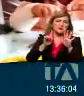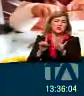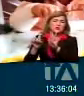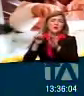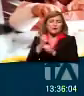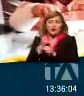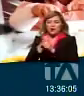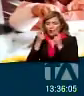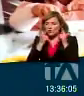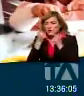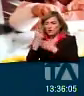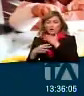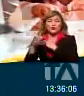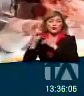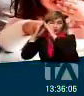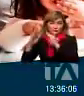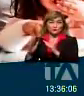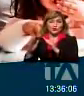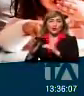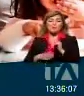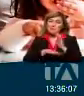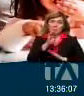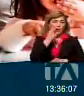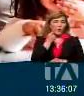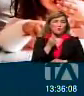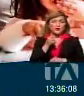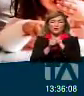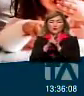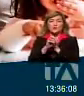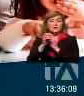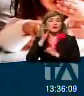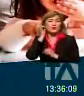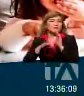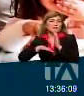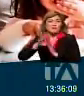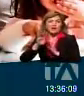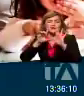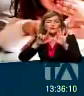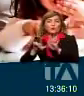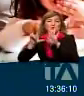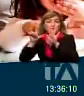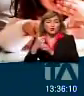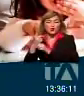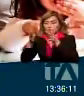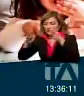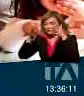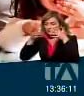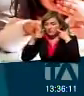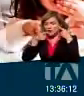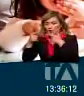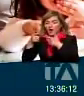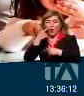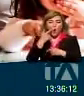6 horas más que los hombres al cuidado de los niños. En 2020 su rol se ha incrementado y ahora dedican 7,7 horas más a la semana que